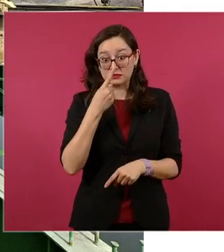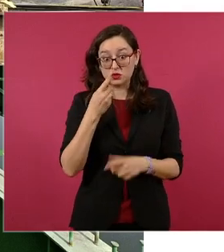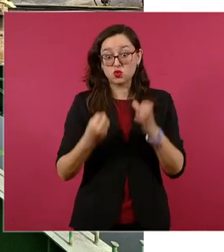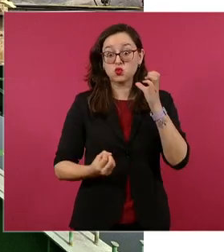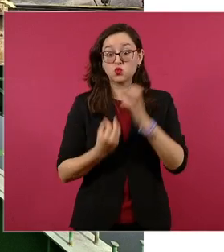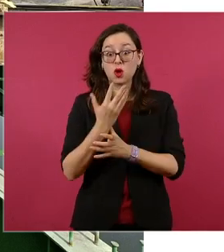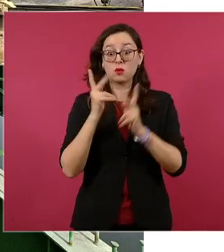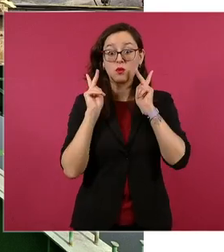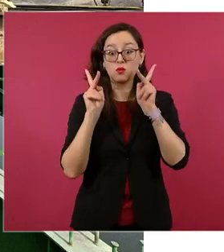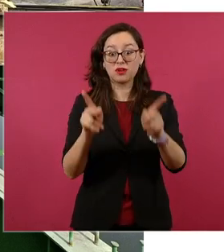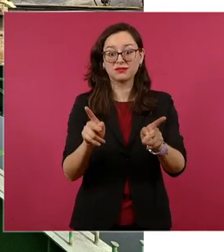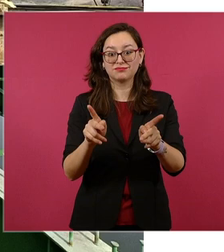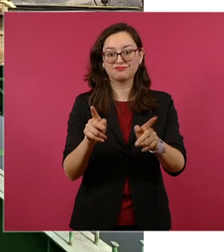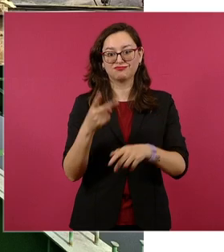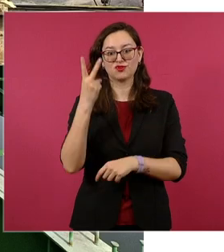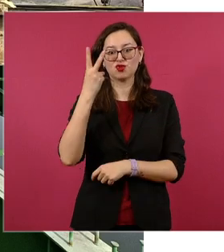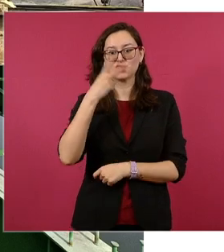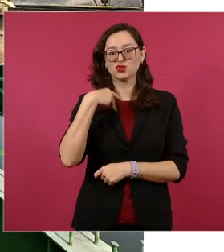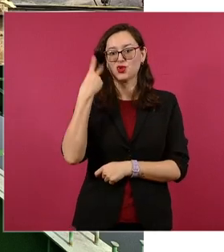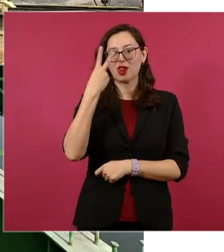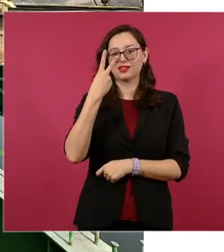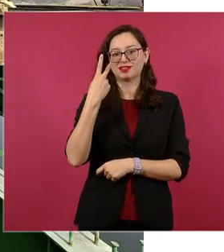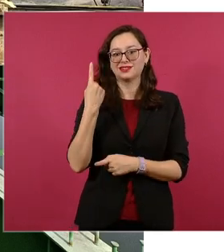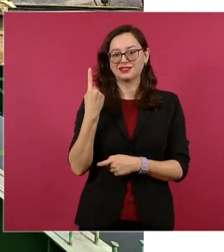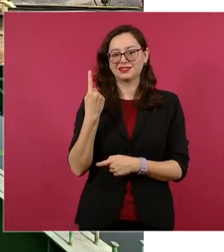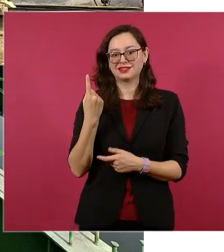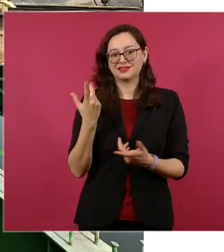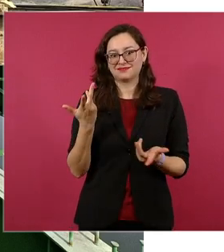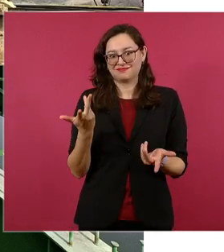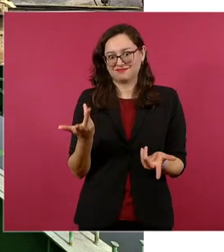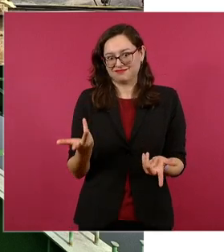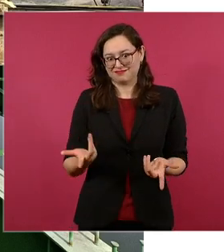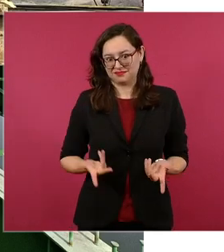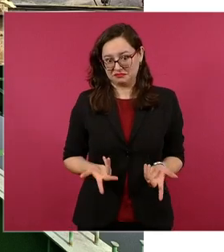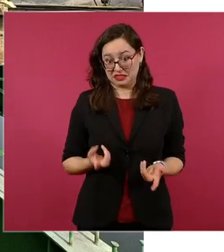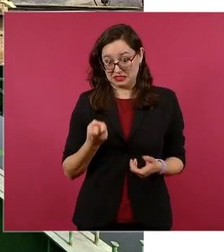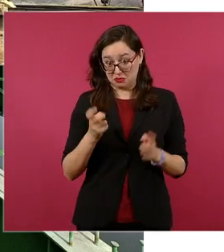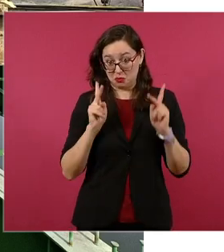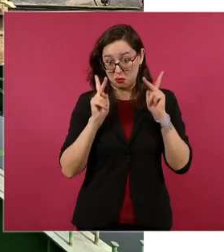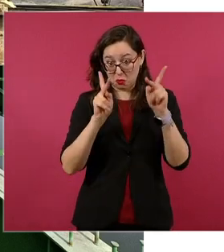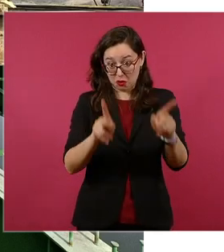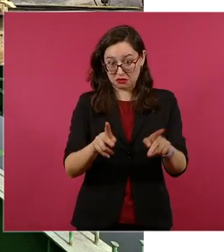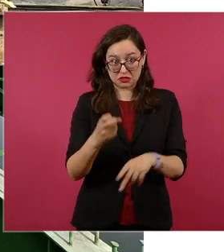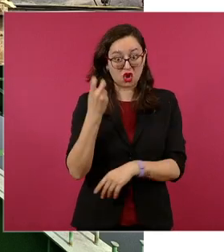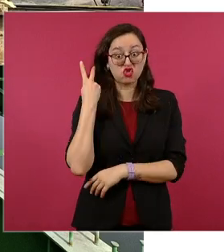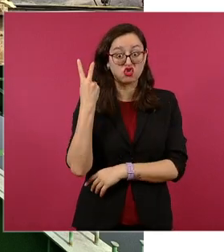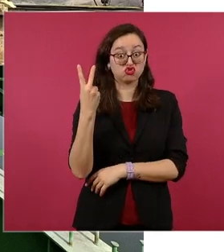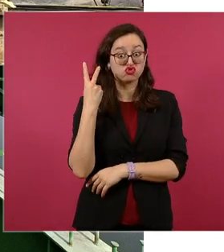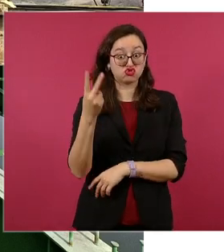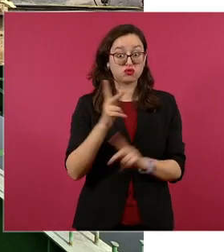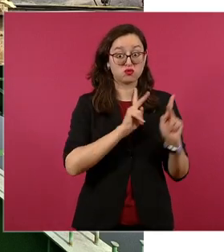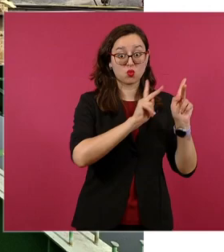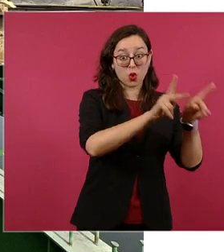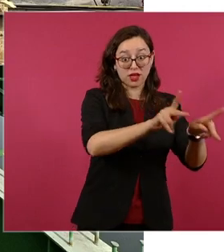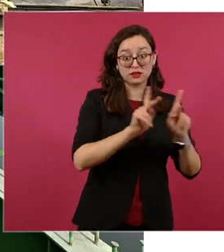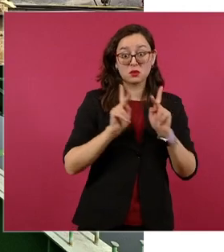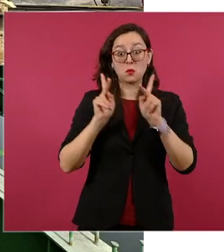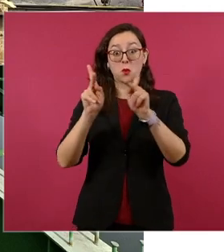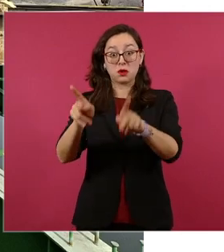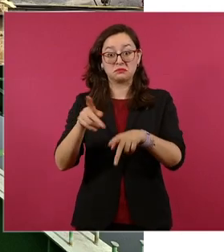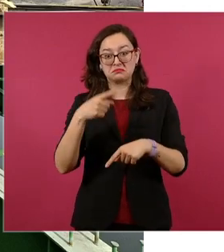Y son dos puentes así como es. Estos, yo calculo que